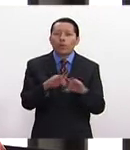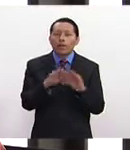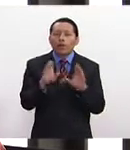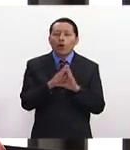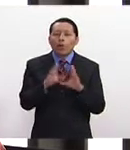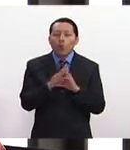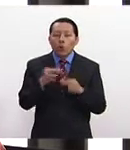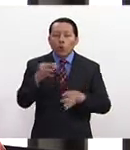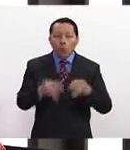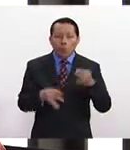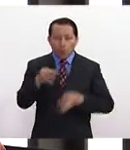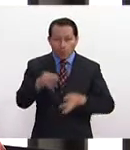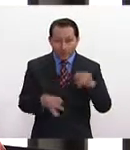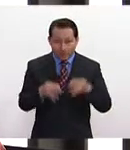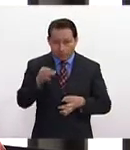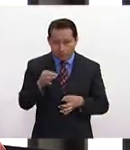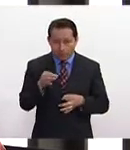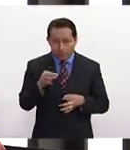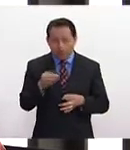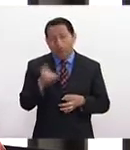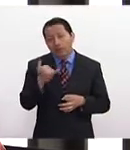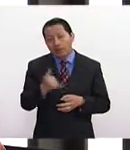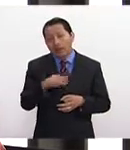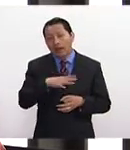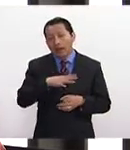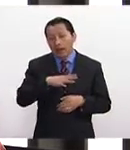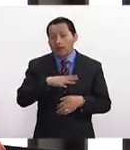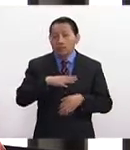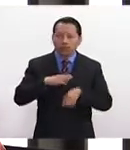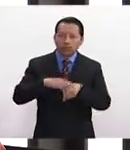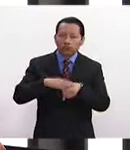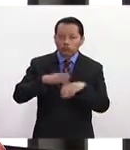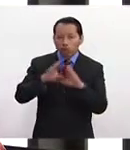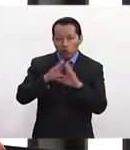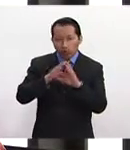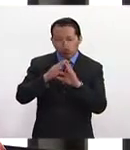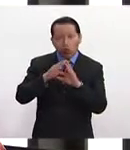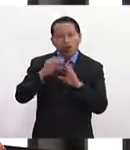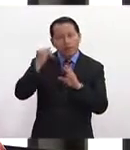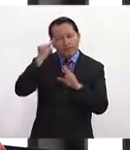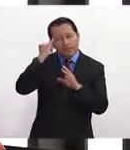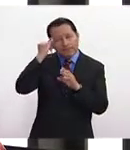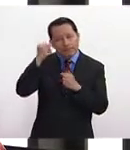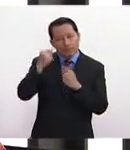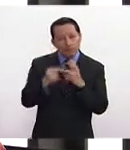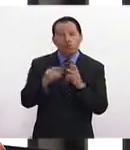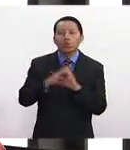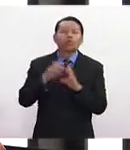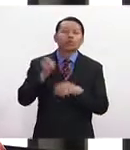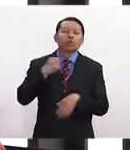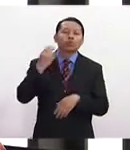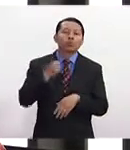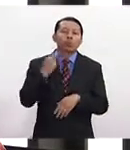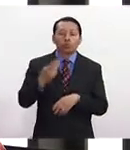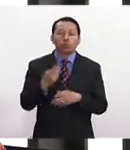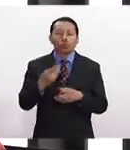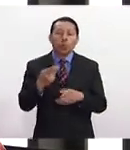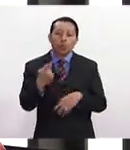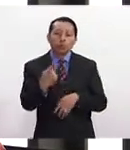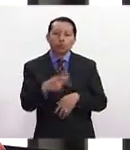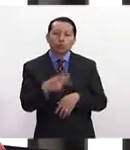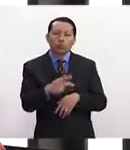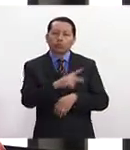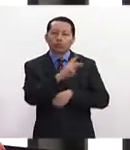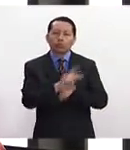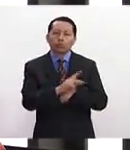aspecto jurídico, ¿no? Y apelar a lo ideológico. Es decir, este discurso nacionalista está muy permeado